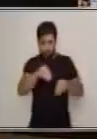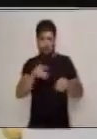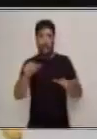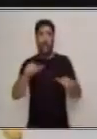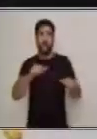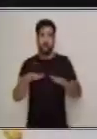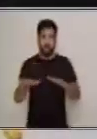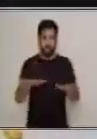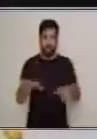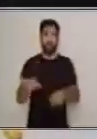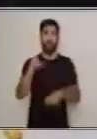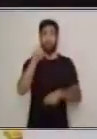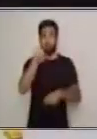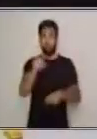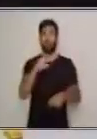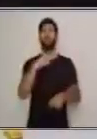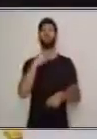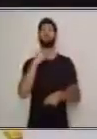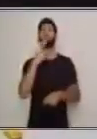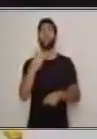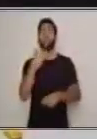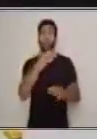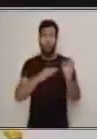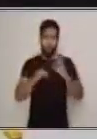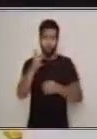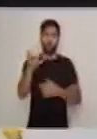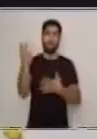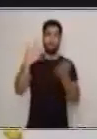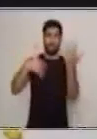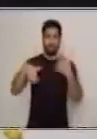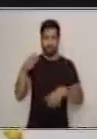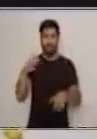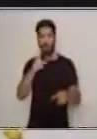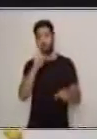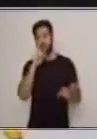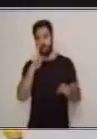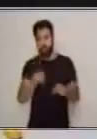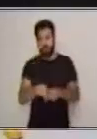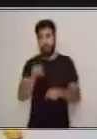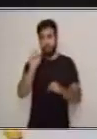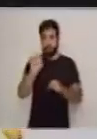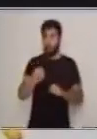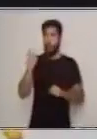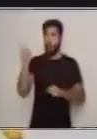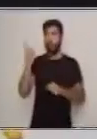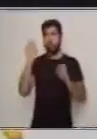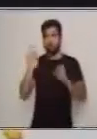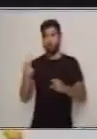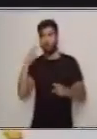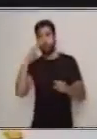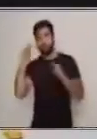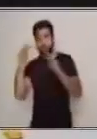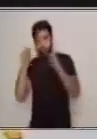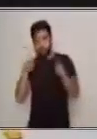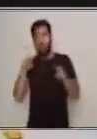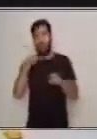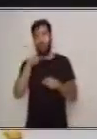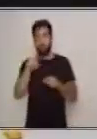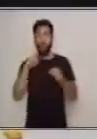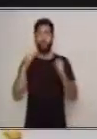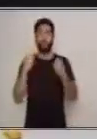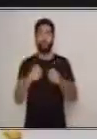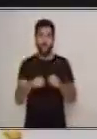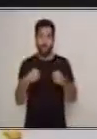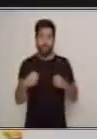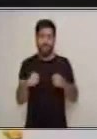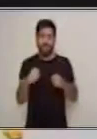en casa con voz alta, que te escuchen las personas que están acompañándote, vas a ir interpretando